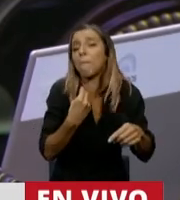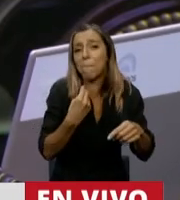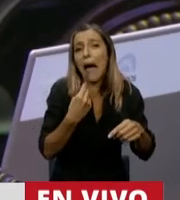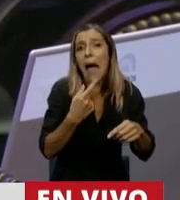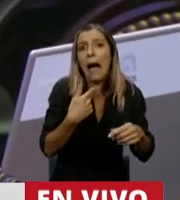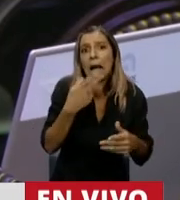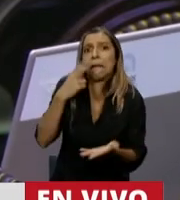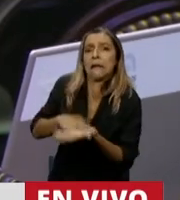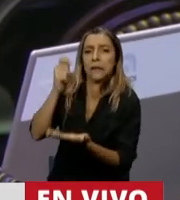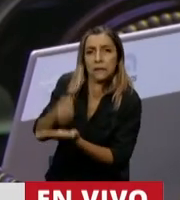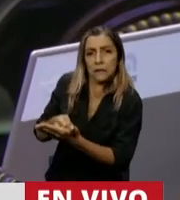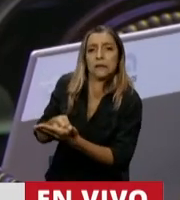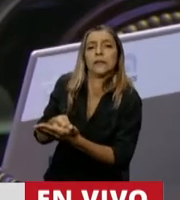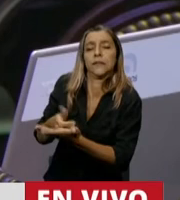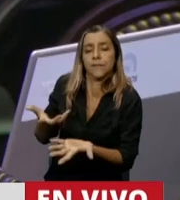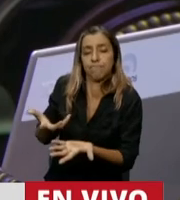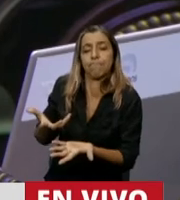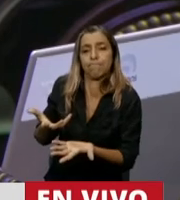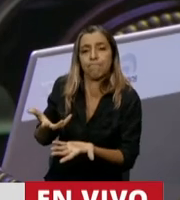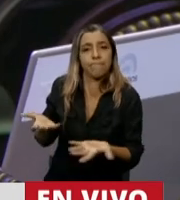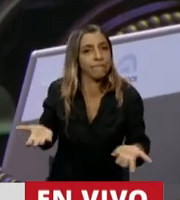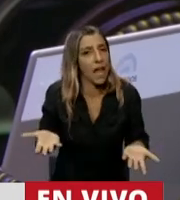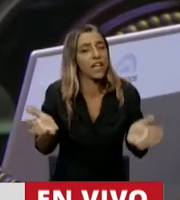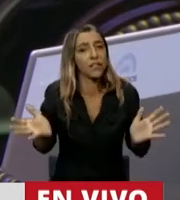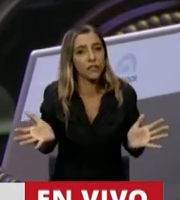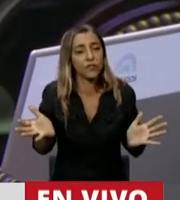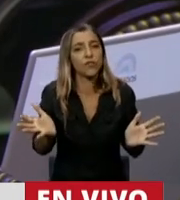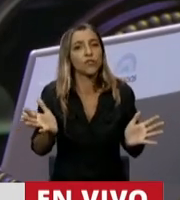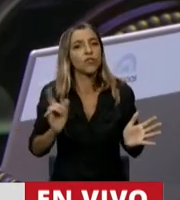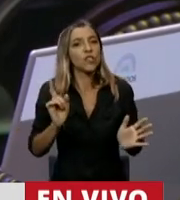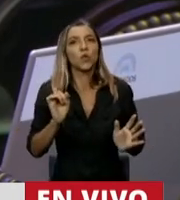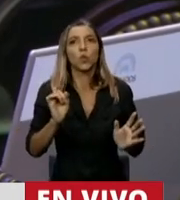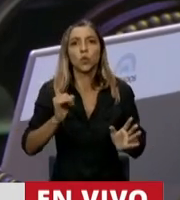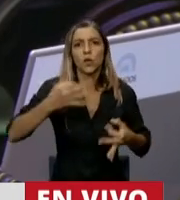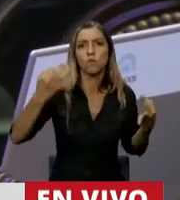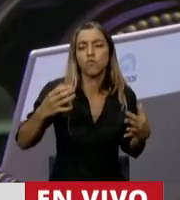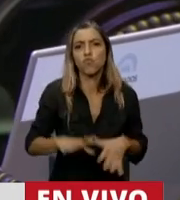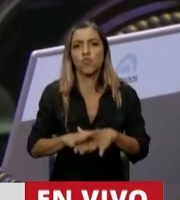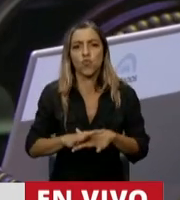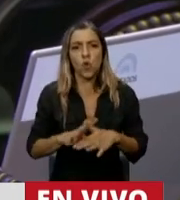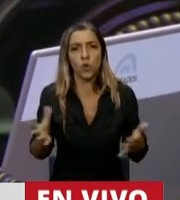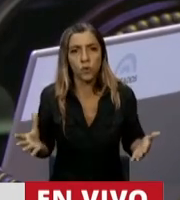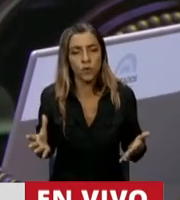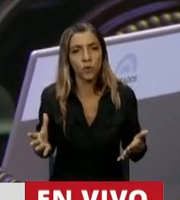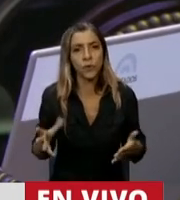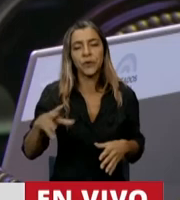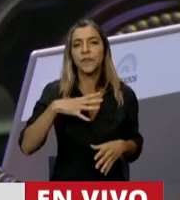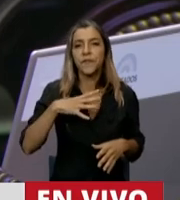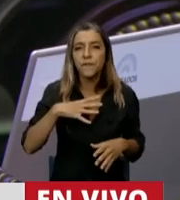hacer frente a esto. No ha habido una ingeniería que en todo caso